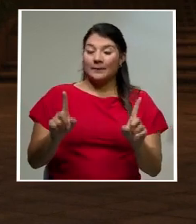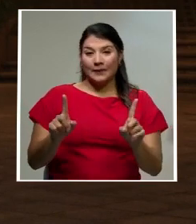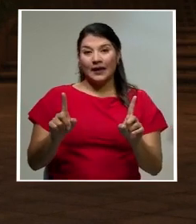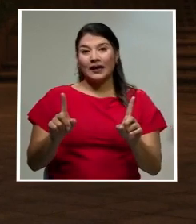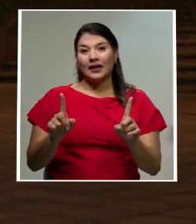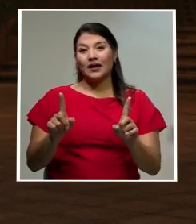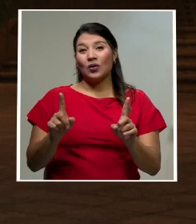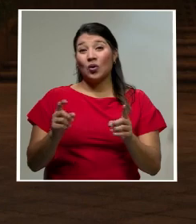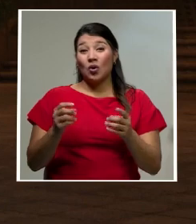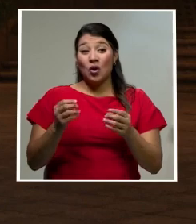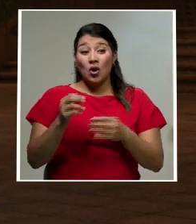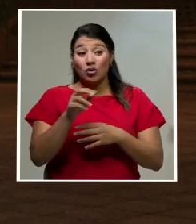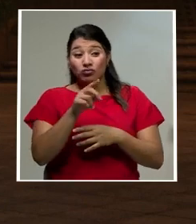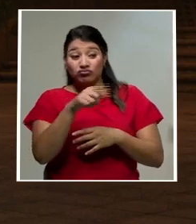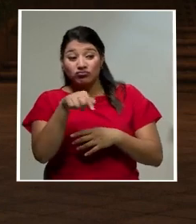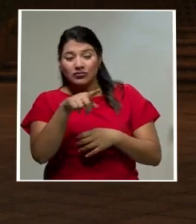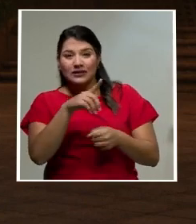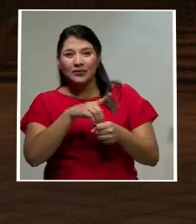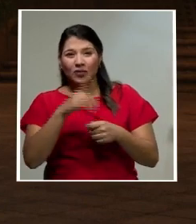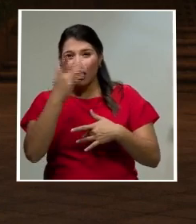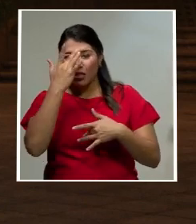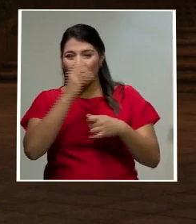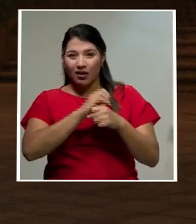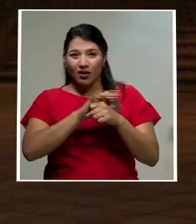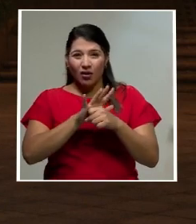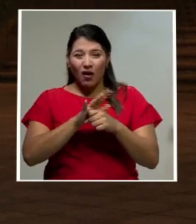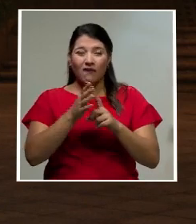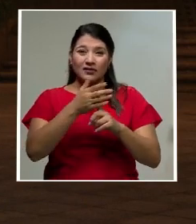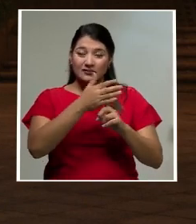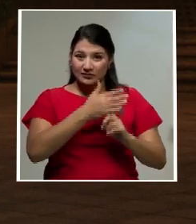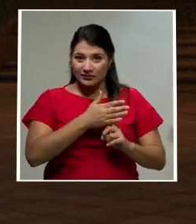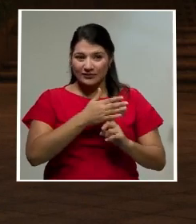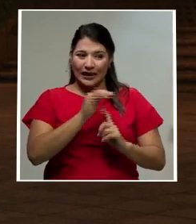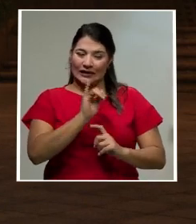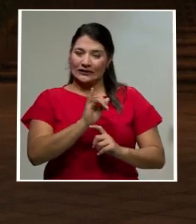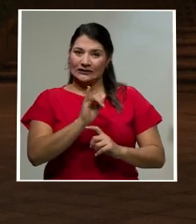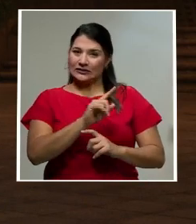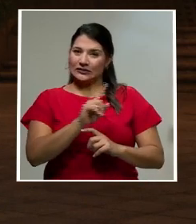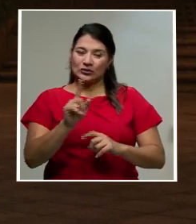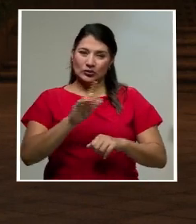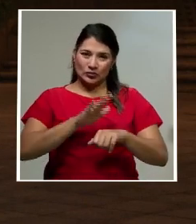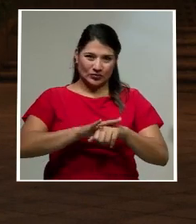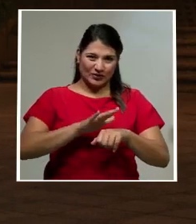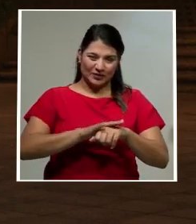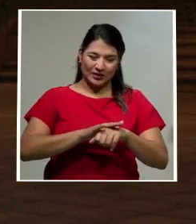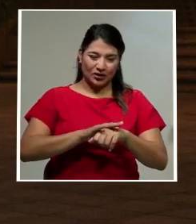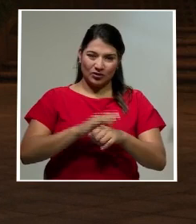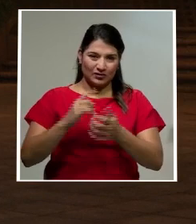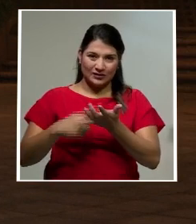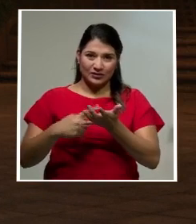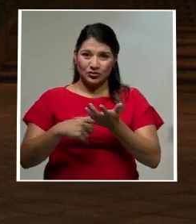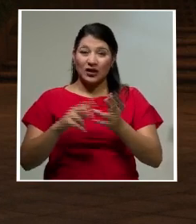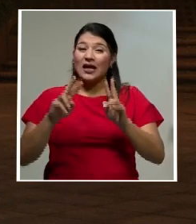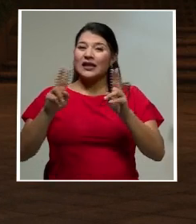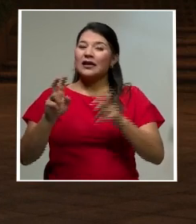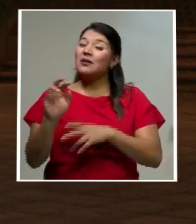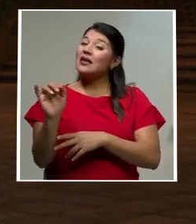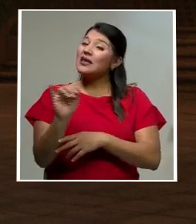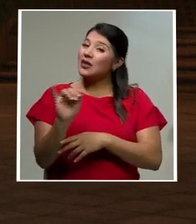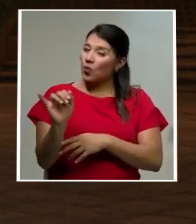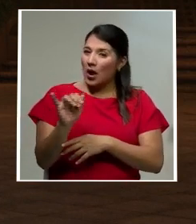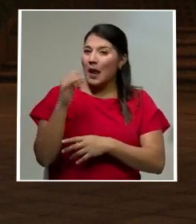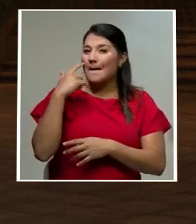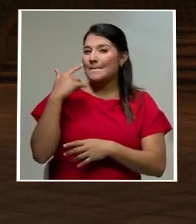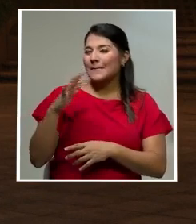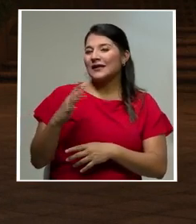los contagios de COVID y los aislamientos que se han dado en algunos diputados, más pues podríamos decir alguna falta de voluntad